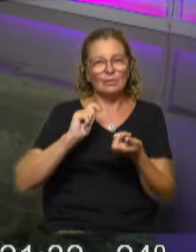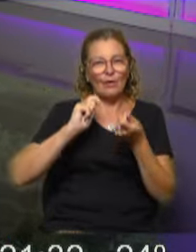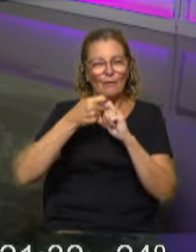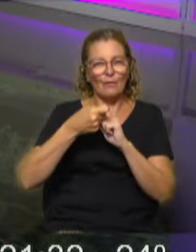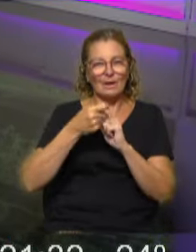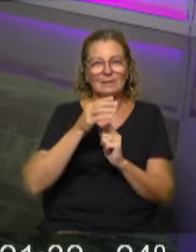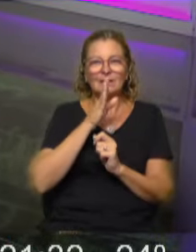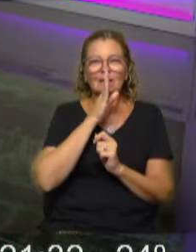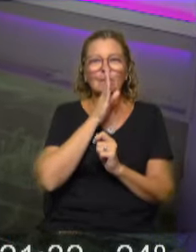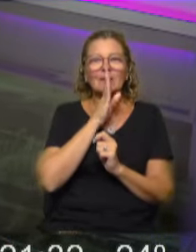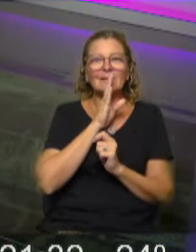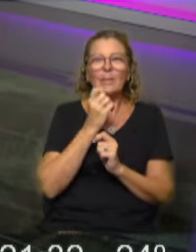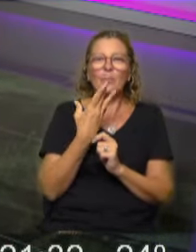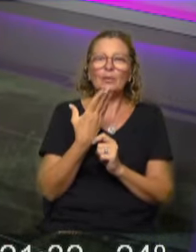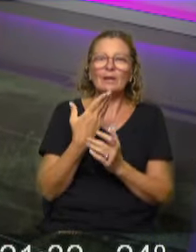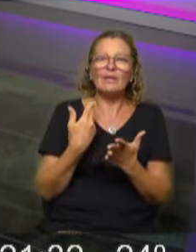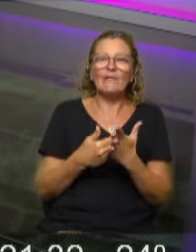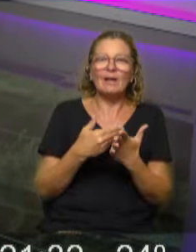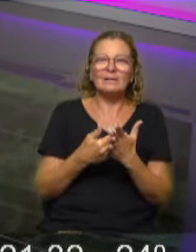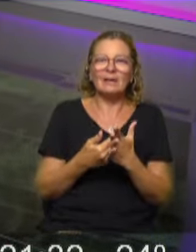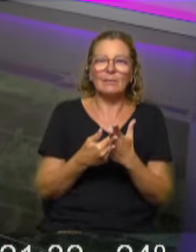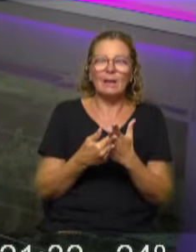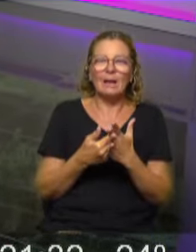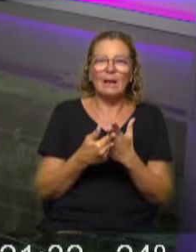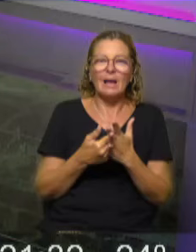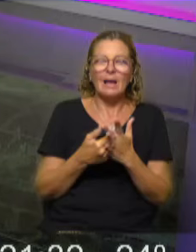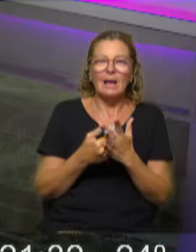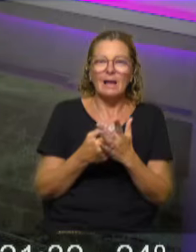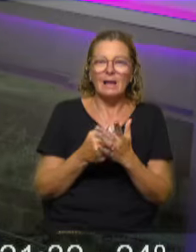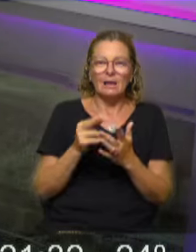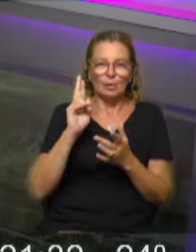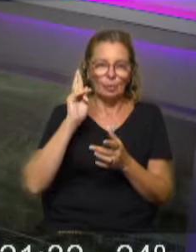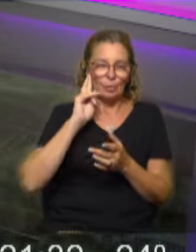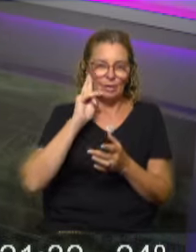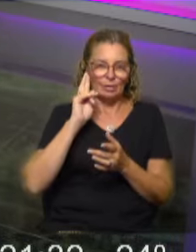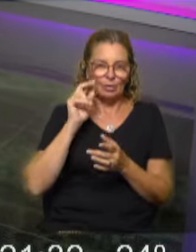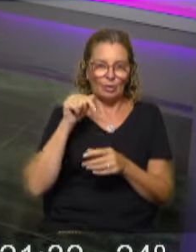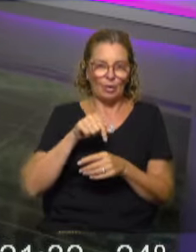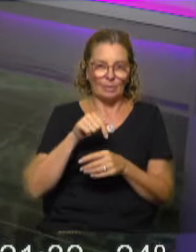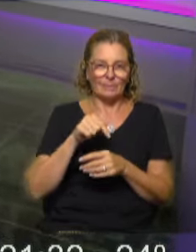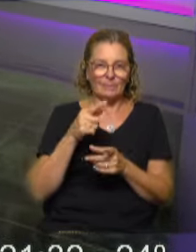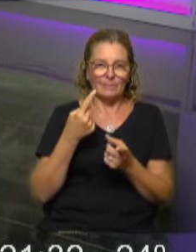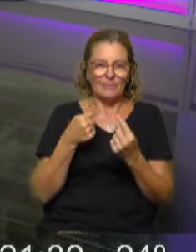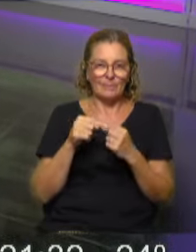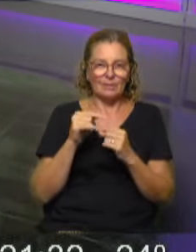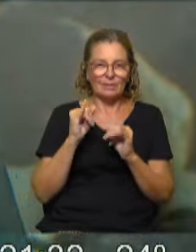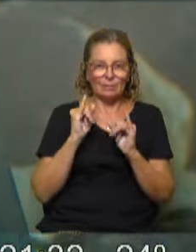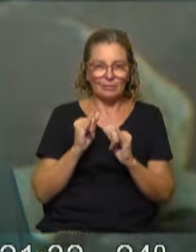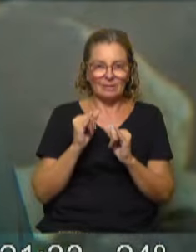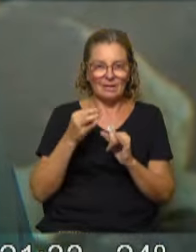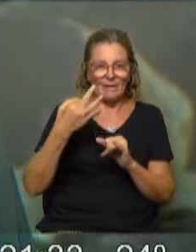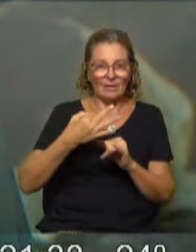de la paciencia porque hacía falta el ruido del hoy. Pero sí es